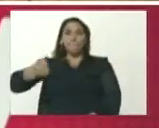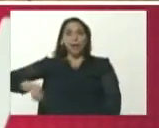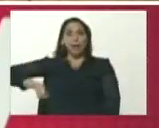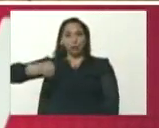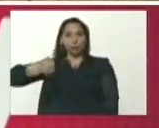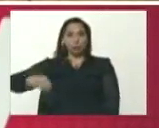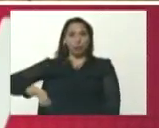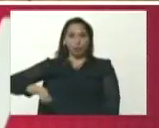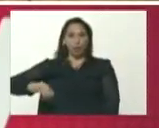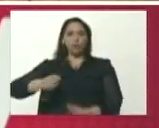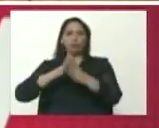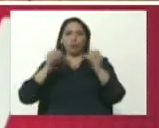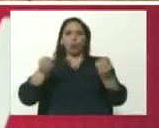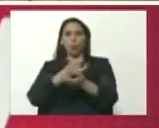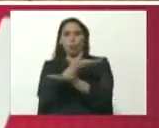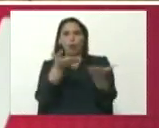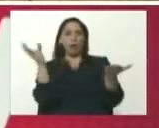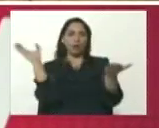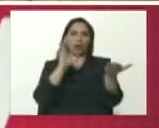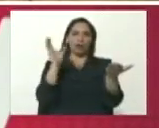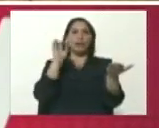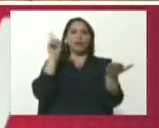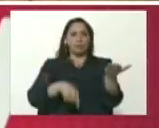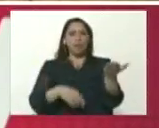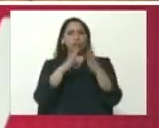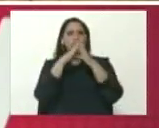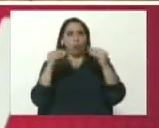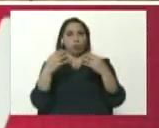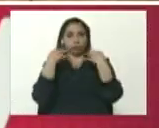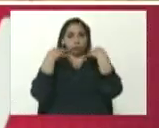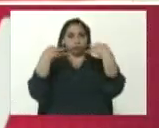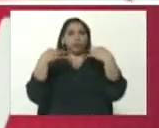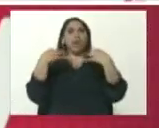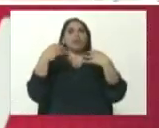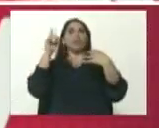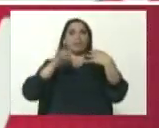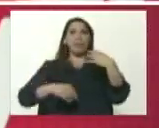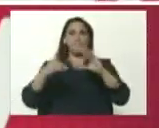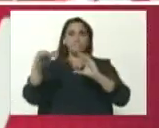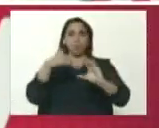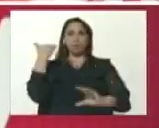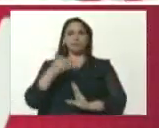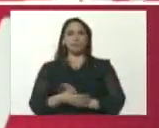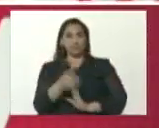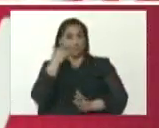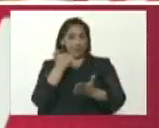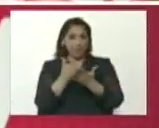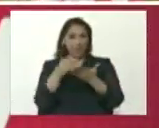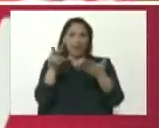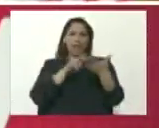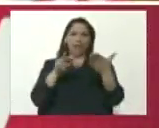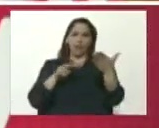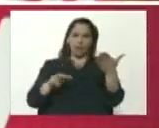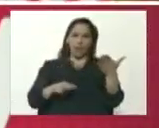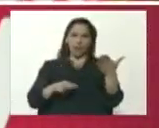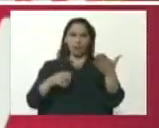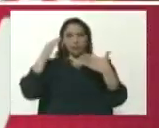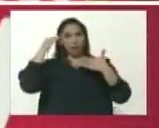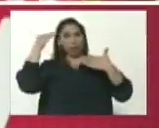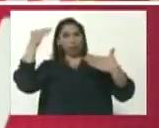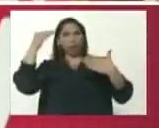¿no? Y a toda Caracas, ¿no? Y a todos los que nos están escribiendo. Fíjense, les voy a leer, Erika, mire, un saludo,